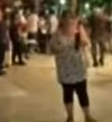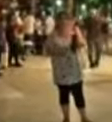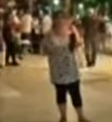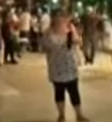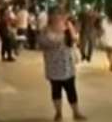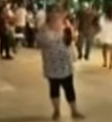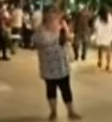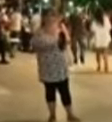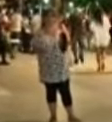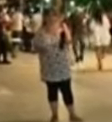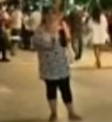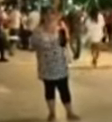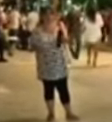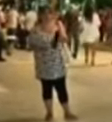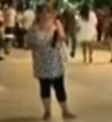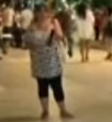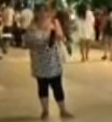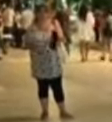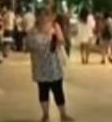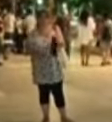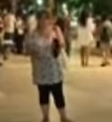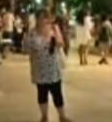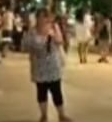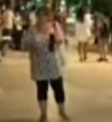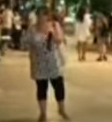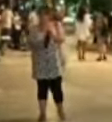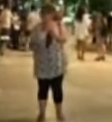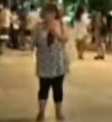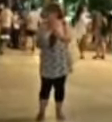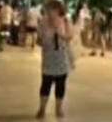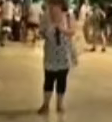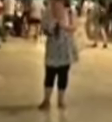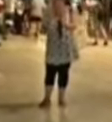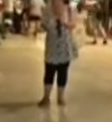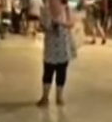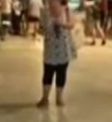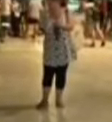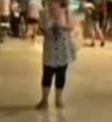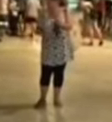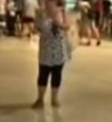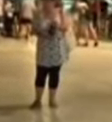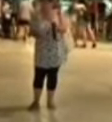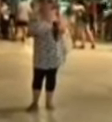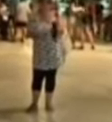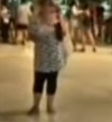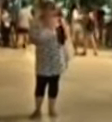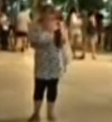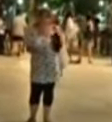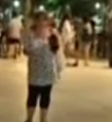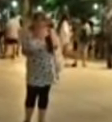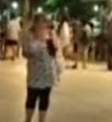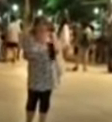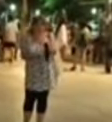cero contra cualquier tipo de corte, aunque sea un miércoles a las 11 de la noche en el barrio de Congreso. Pero hay que destacar que no hubo ningún tipo de